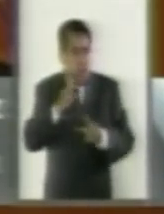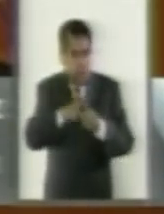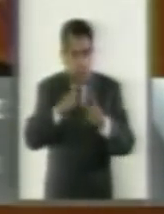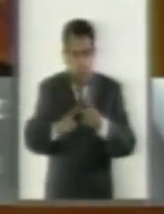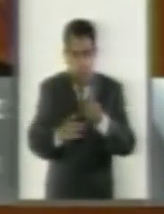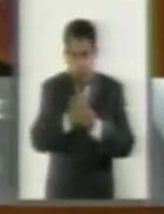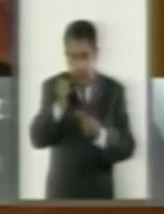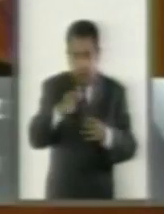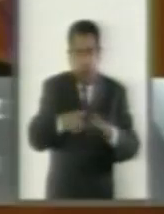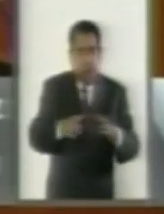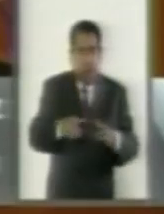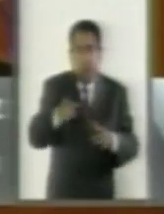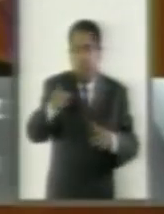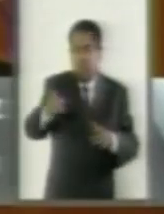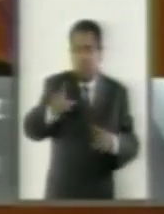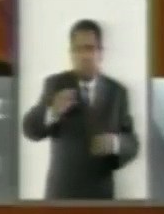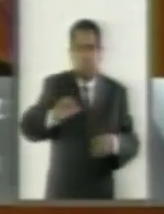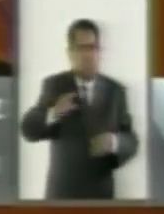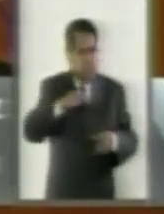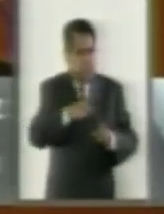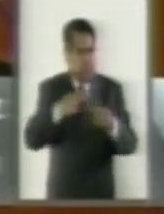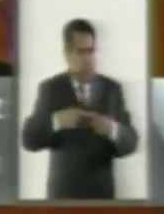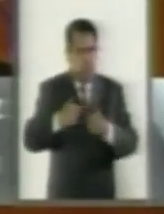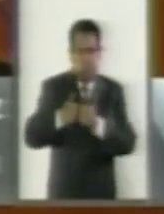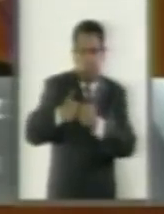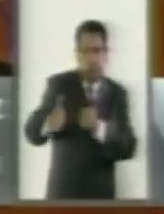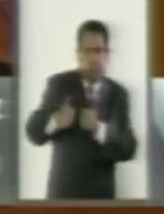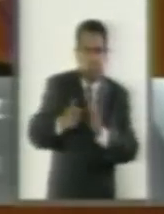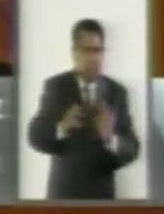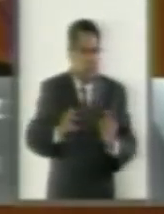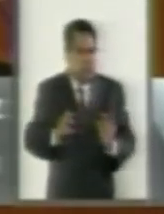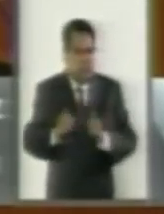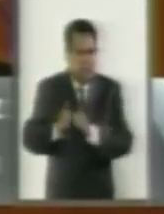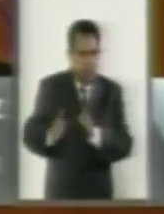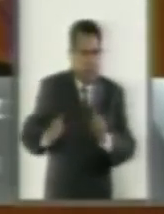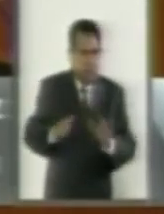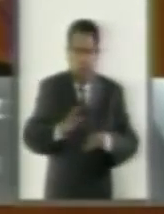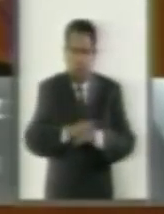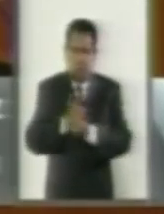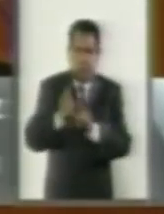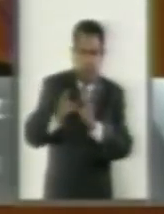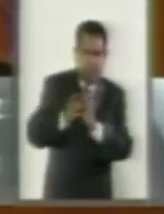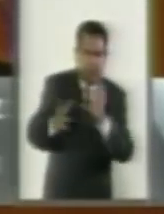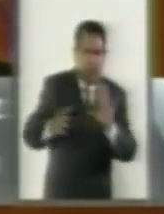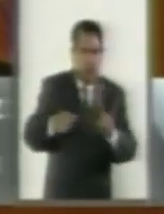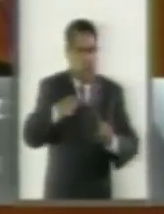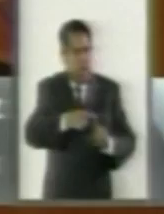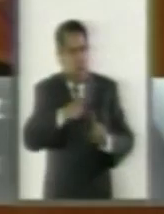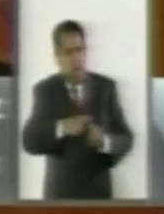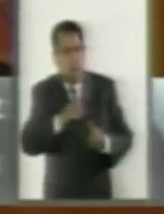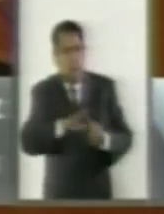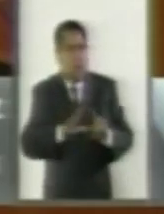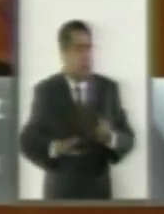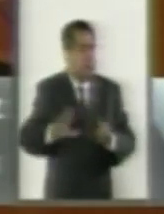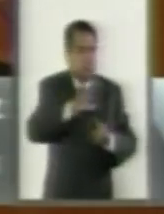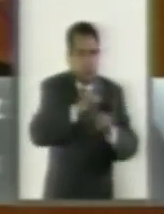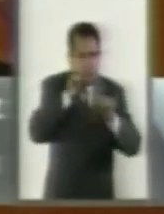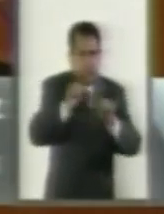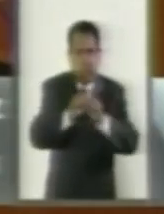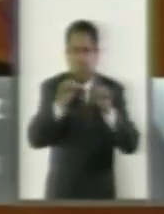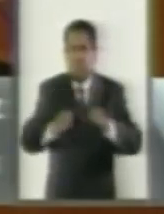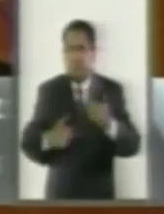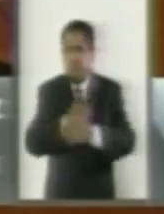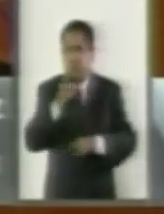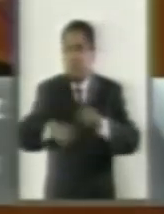este funcionario gozará de mayor independencia del Ejecutivo. También se contempla que forme parte del Comité Rector del Sistema